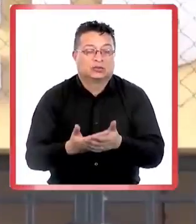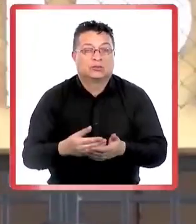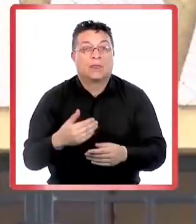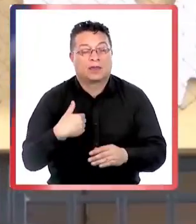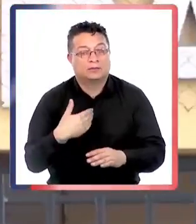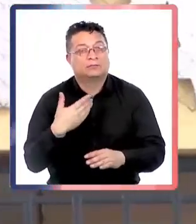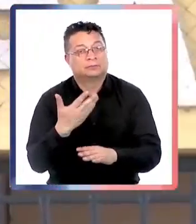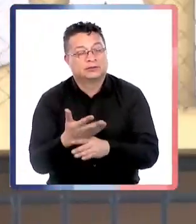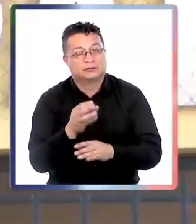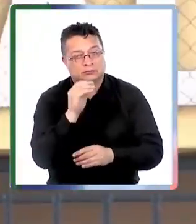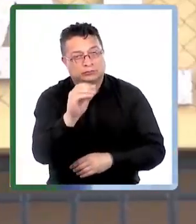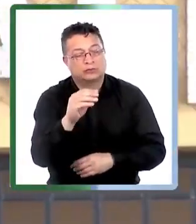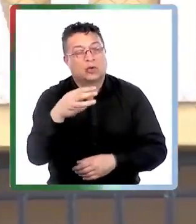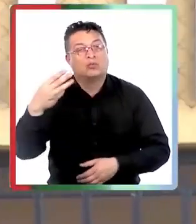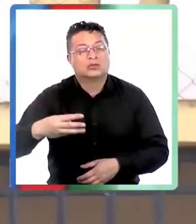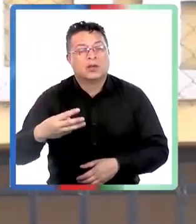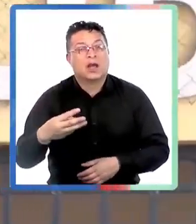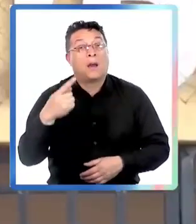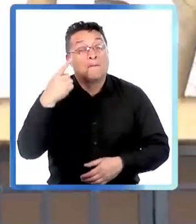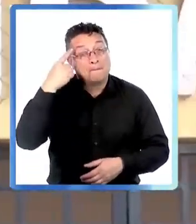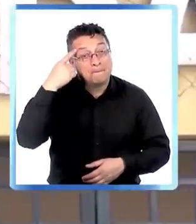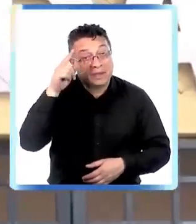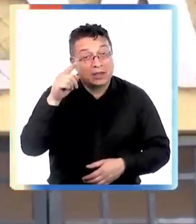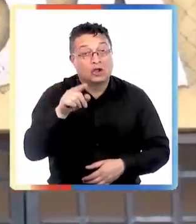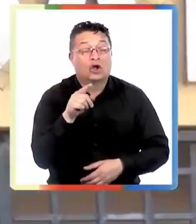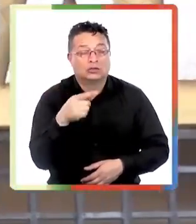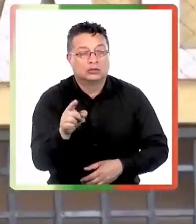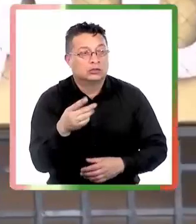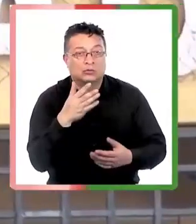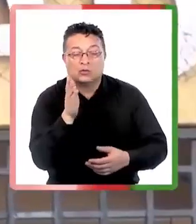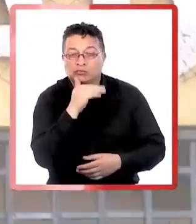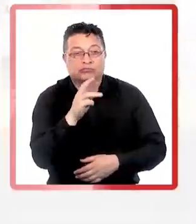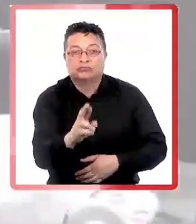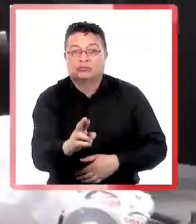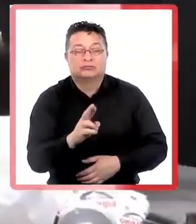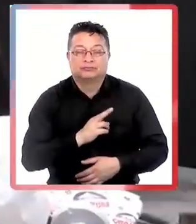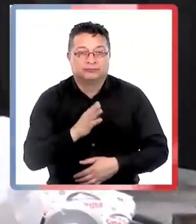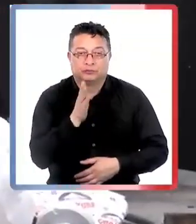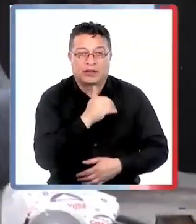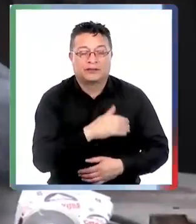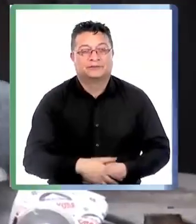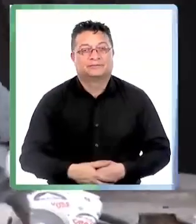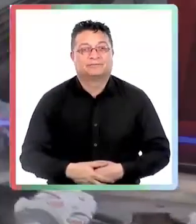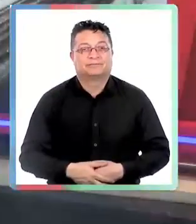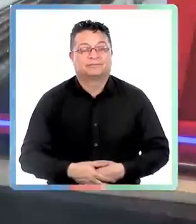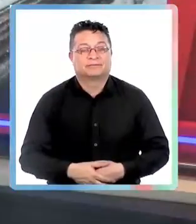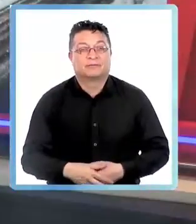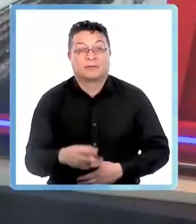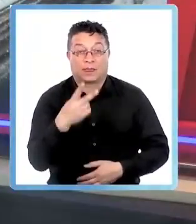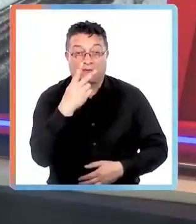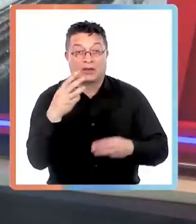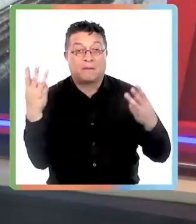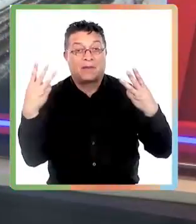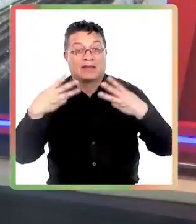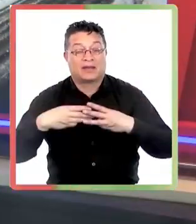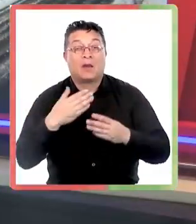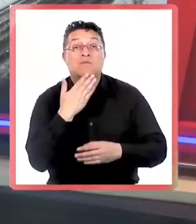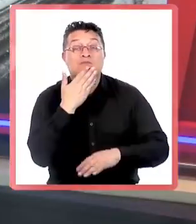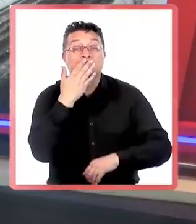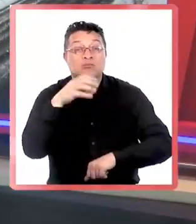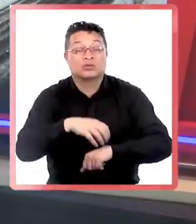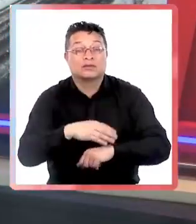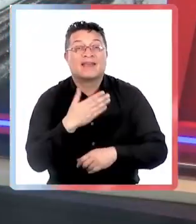insalubridad. Pedimos un pronunciamiento al municipio, sin embargo, a la hora de esta edición no tuvimos respuesta. Vamos a Magallanes.